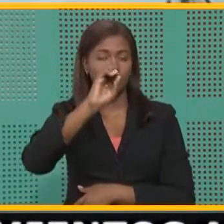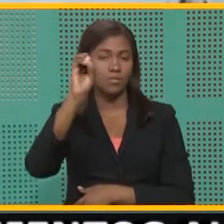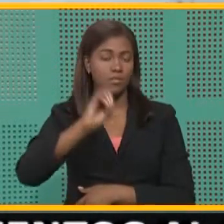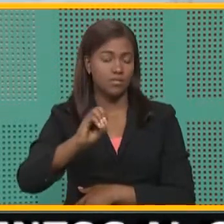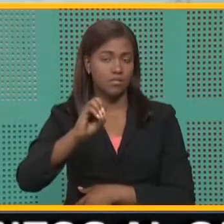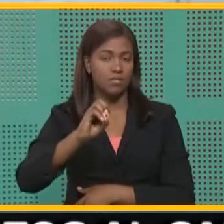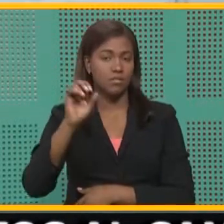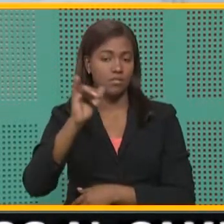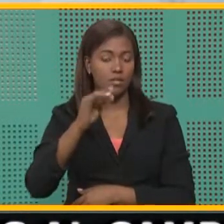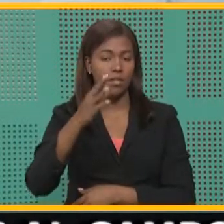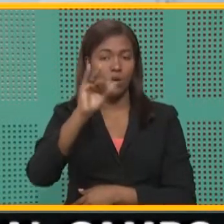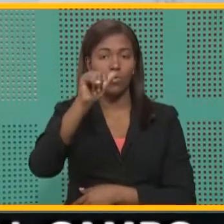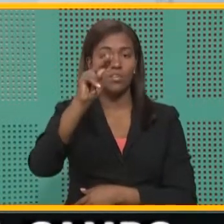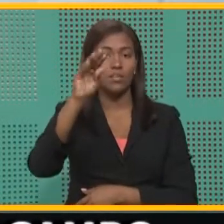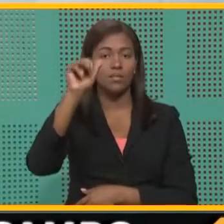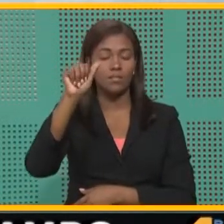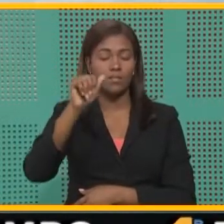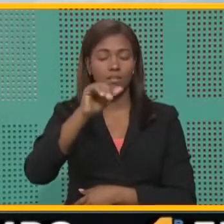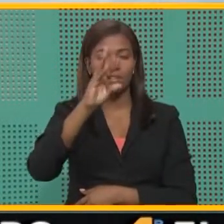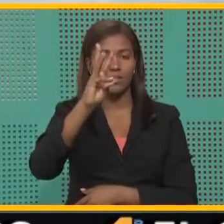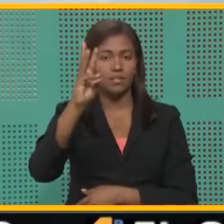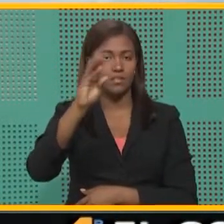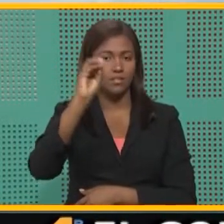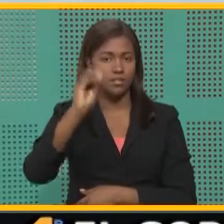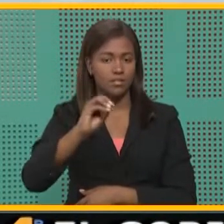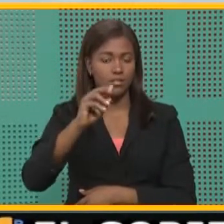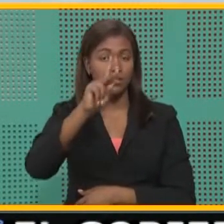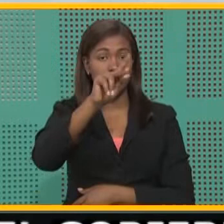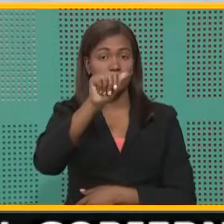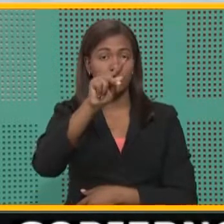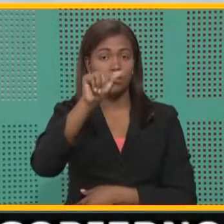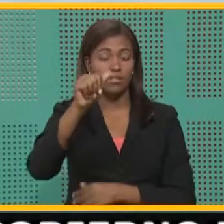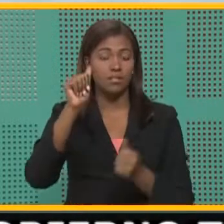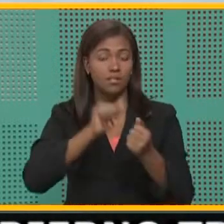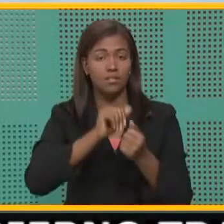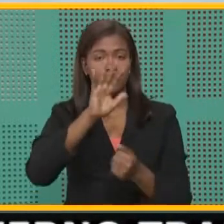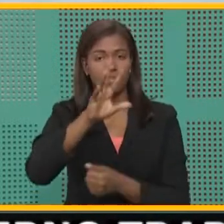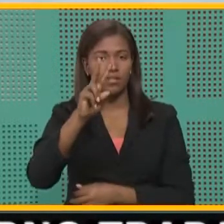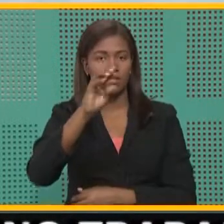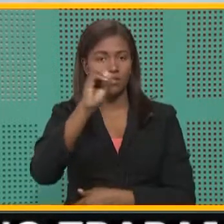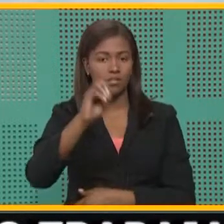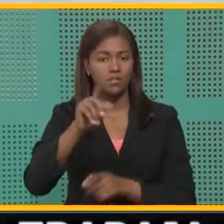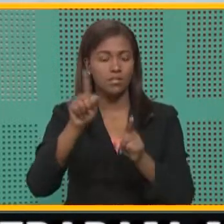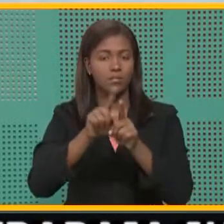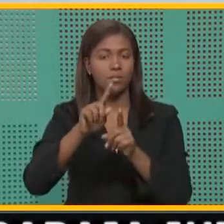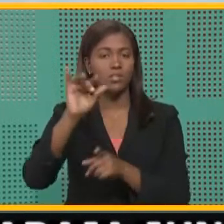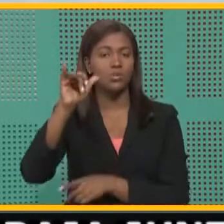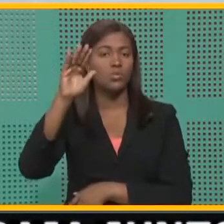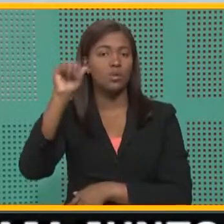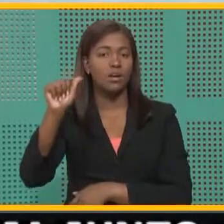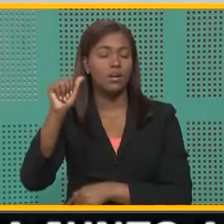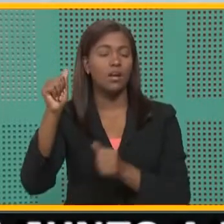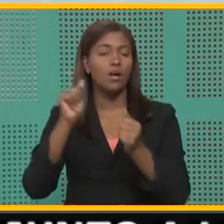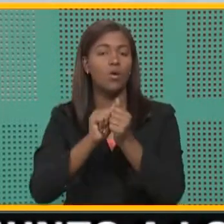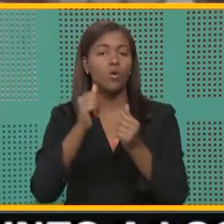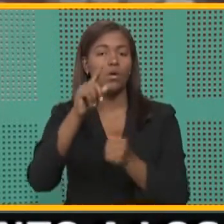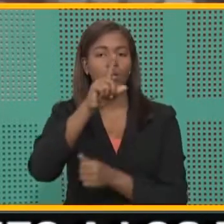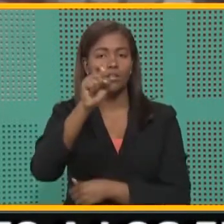165%, la uyama con un 76%, la papa con un 52% y la yuca con un aumento